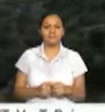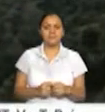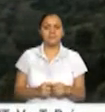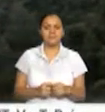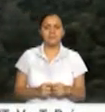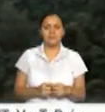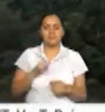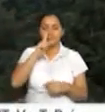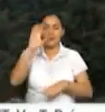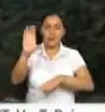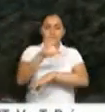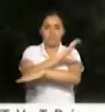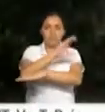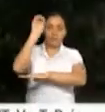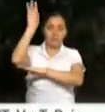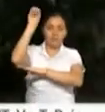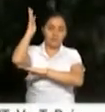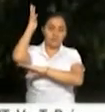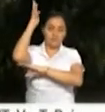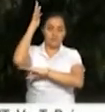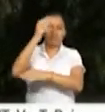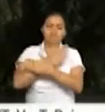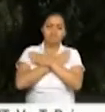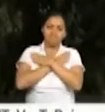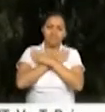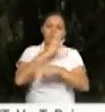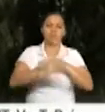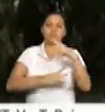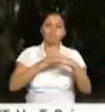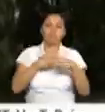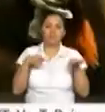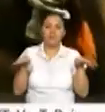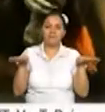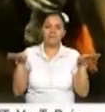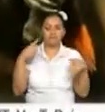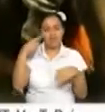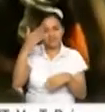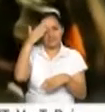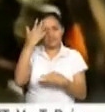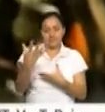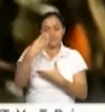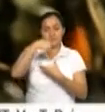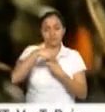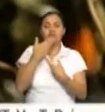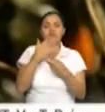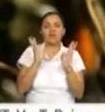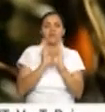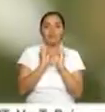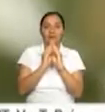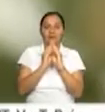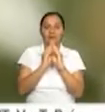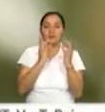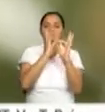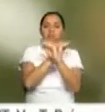salidas de campo y charlas magistrales, los amantes del mundo de las aves conocerán más de estas especies en el evento Mindo Beer